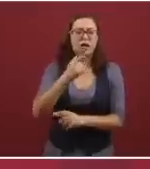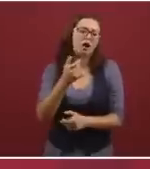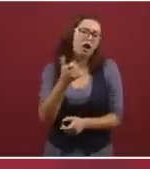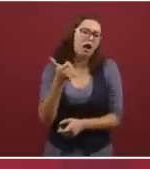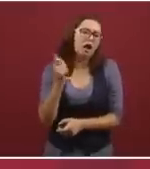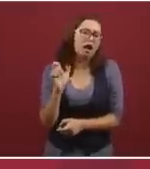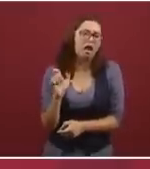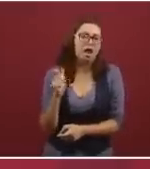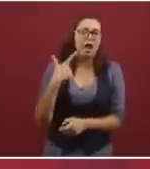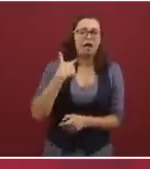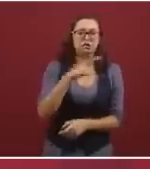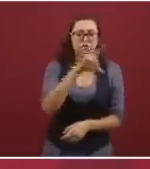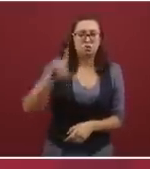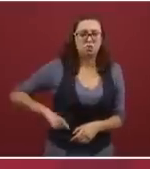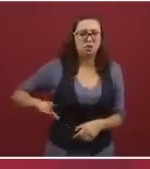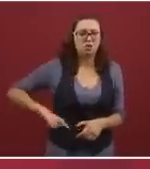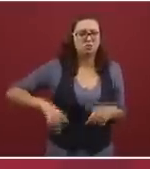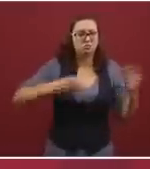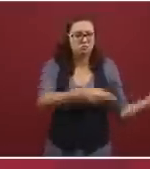nada más porque